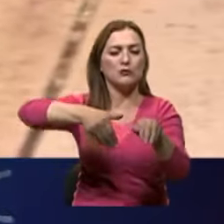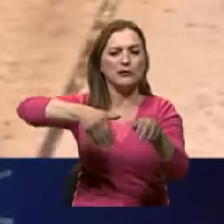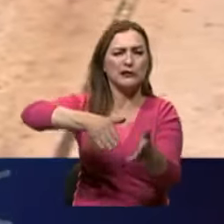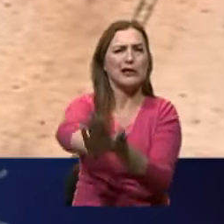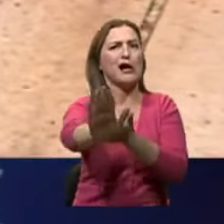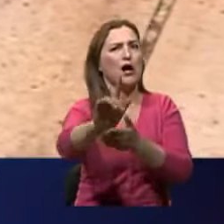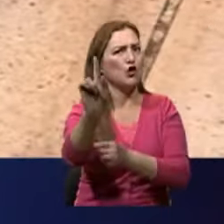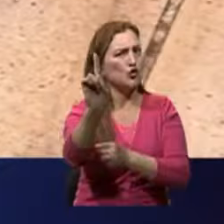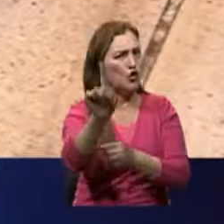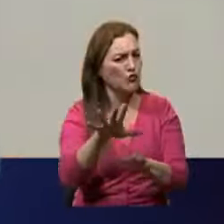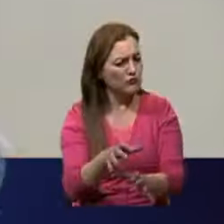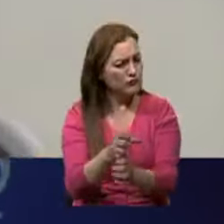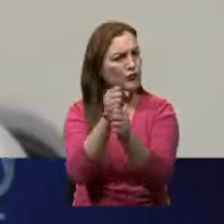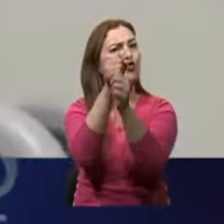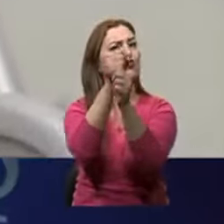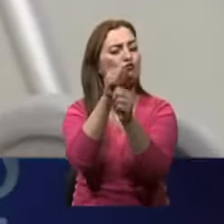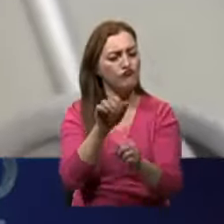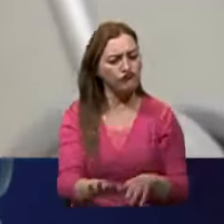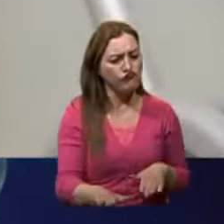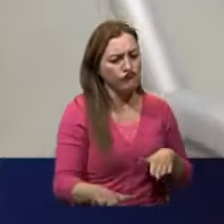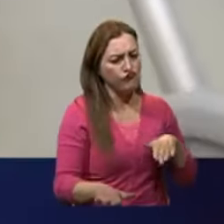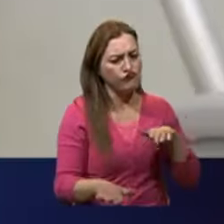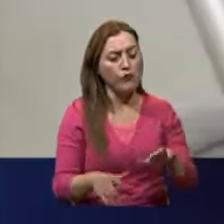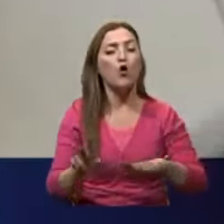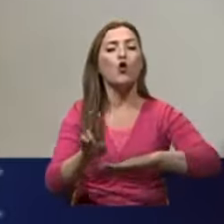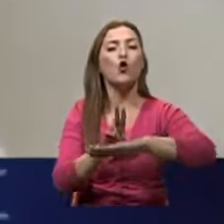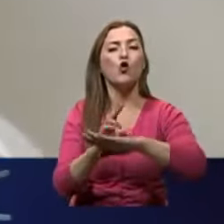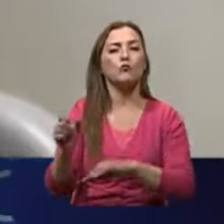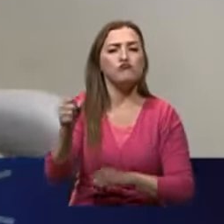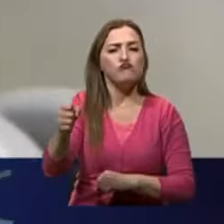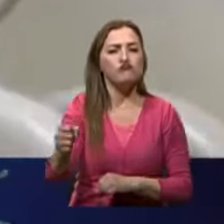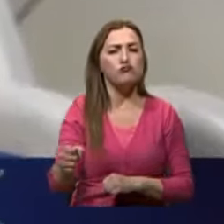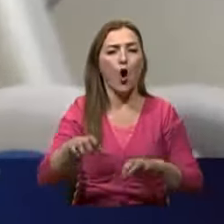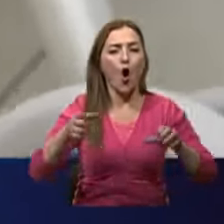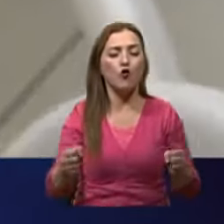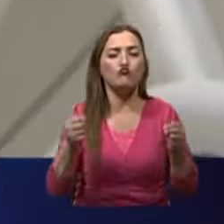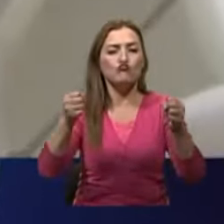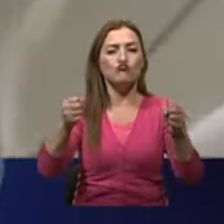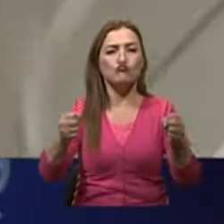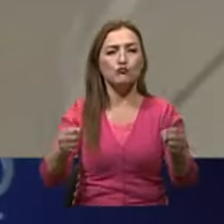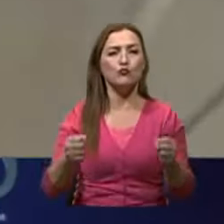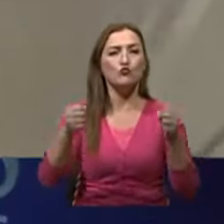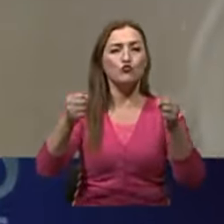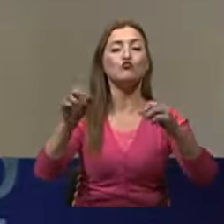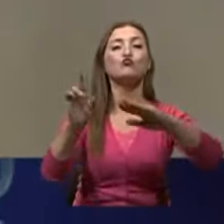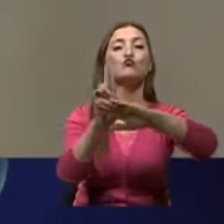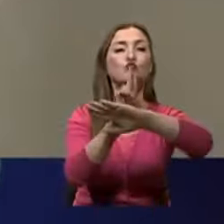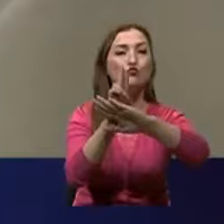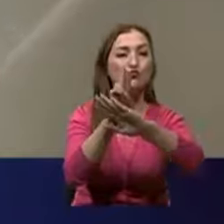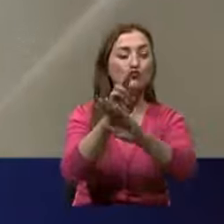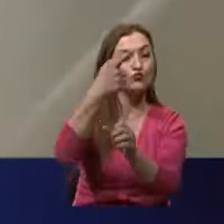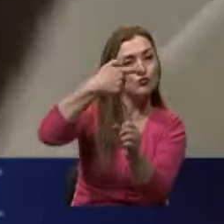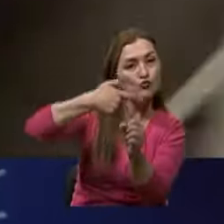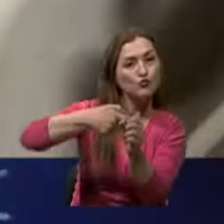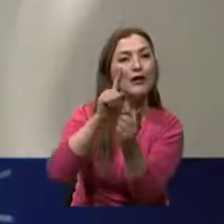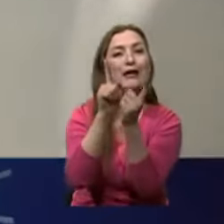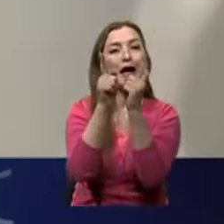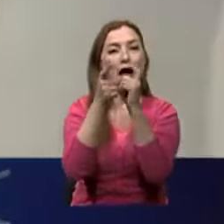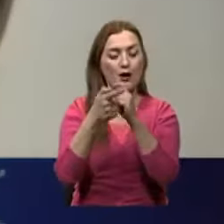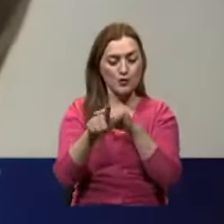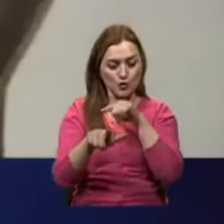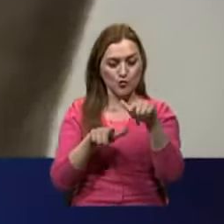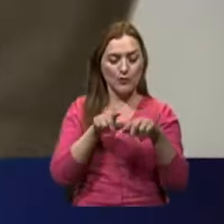andar seguro y estabilidad. Si es necesario, utiliza bastón o andaderas. Conviene aprender a usarlos, especialmente para cambiar de